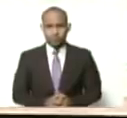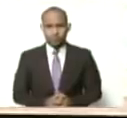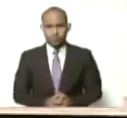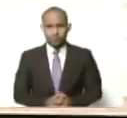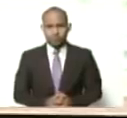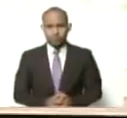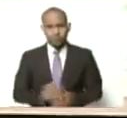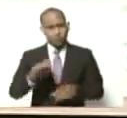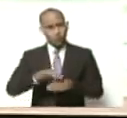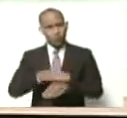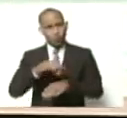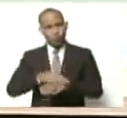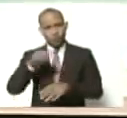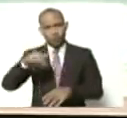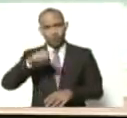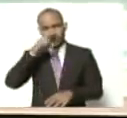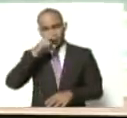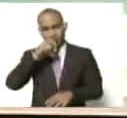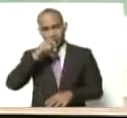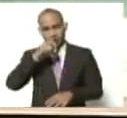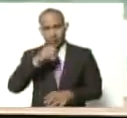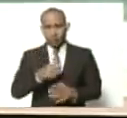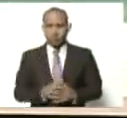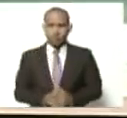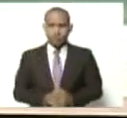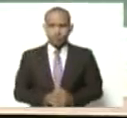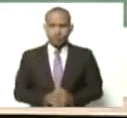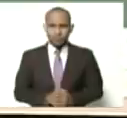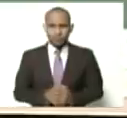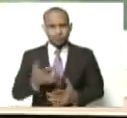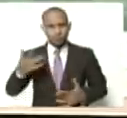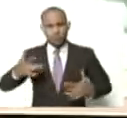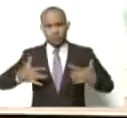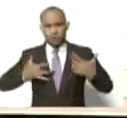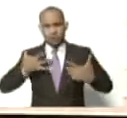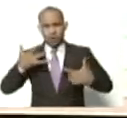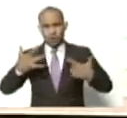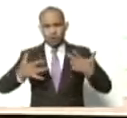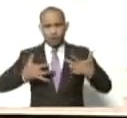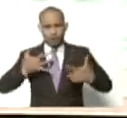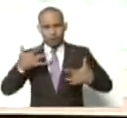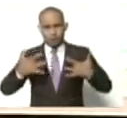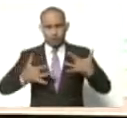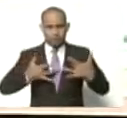cayó jueves este año. Hicimos un acto bien